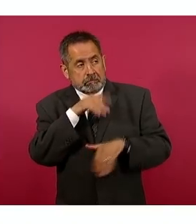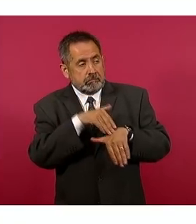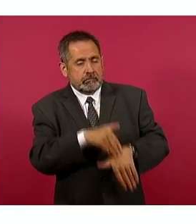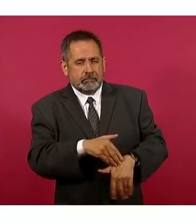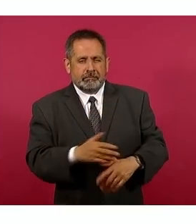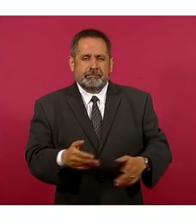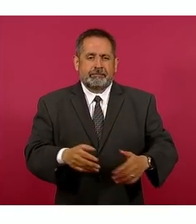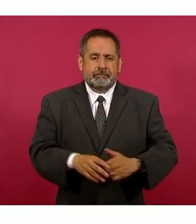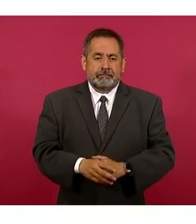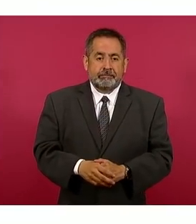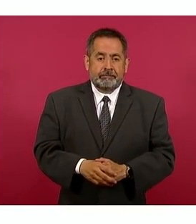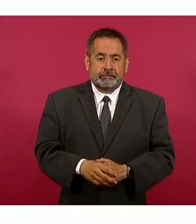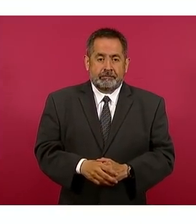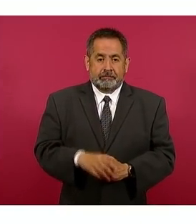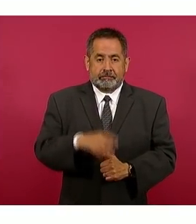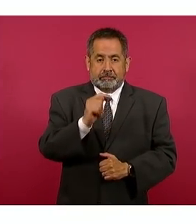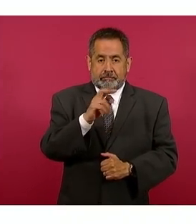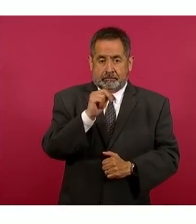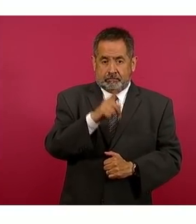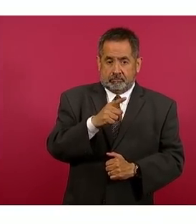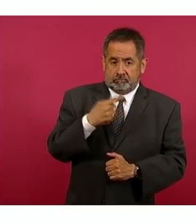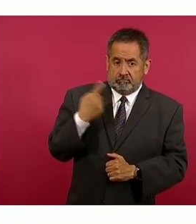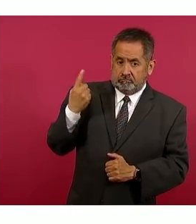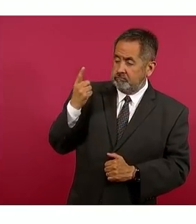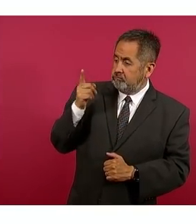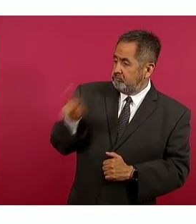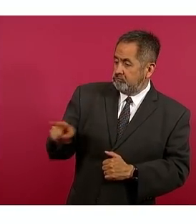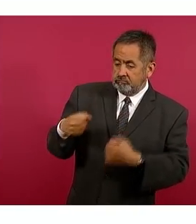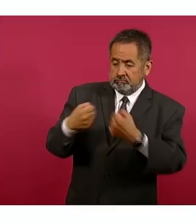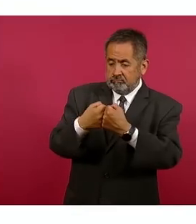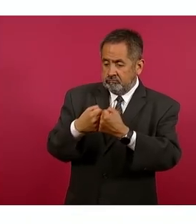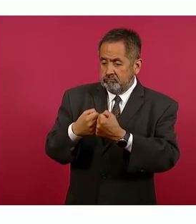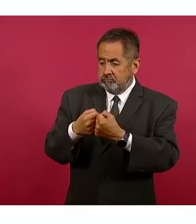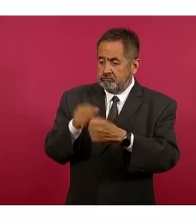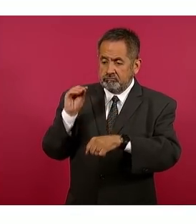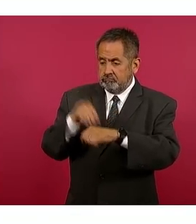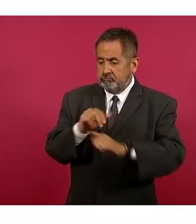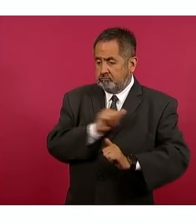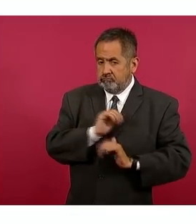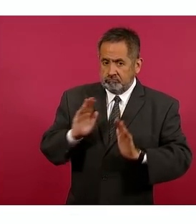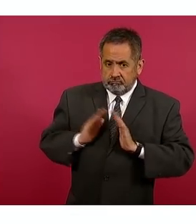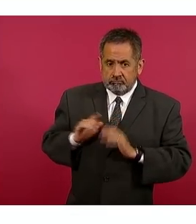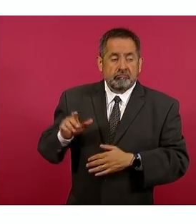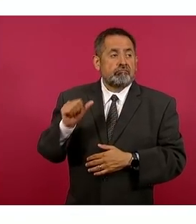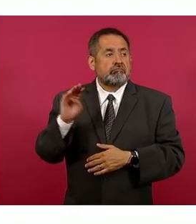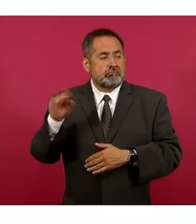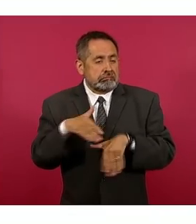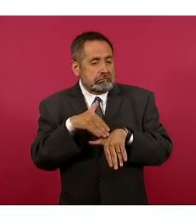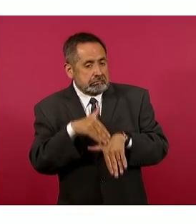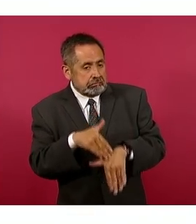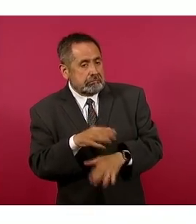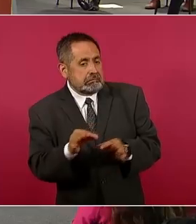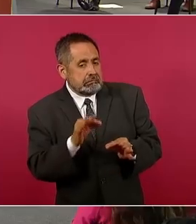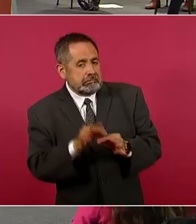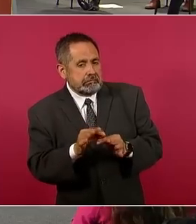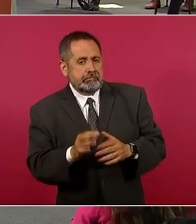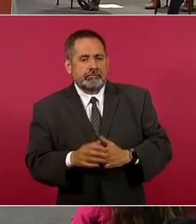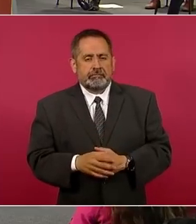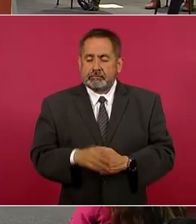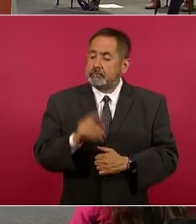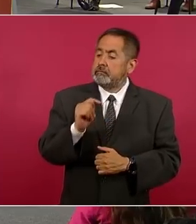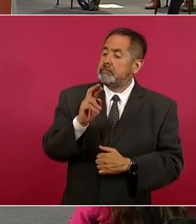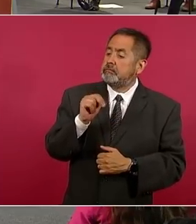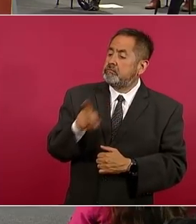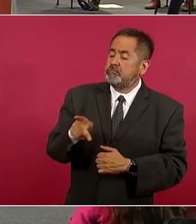Trump demandó militarizar la frontera y AMLO cumplió. Trump